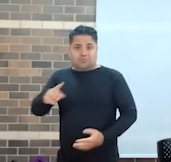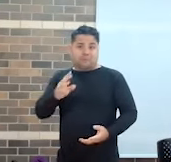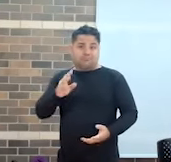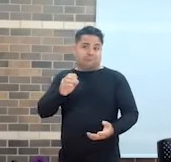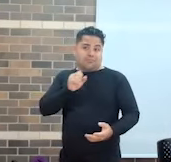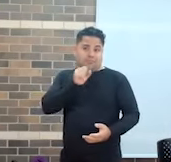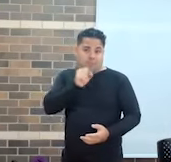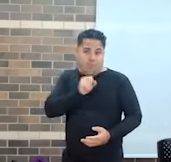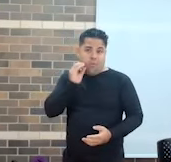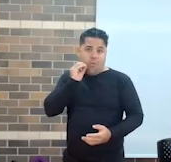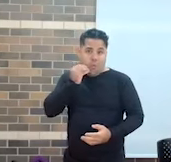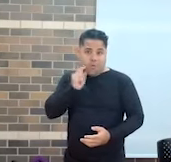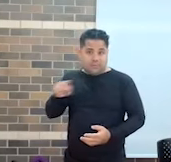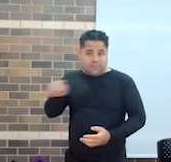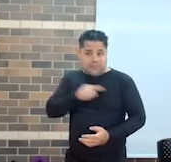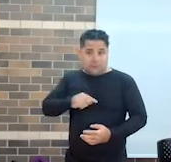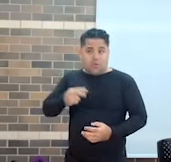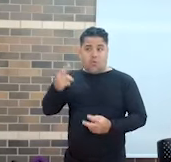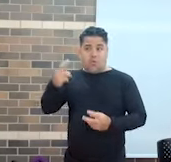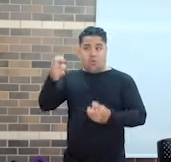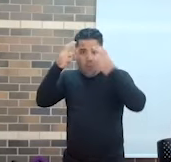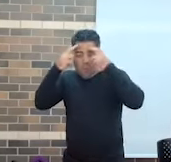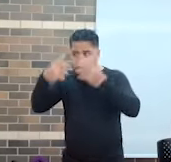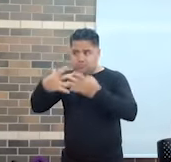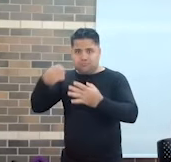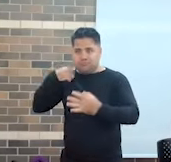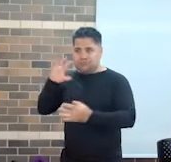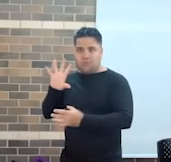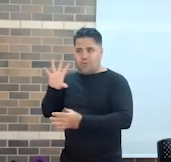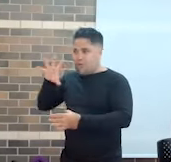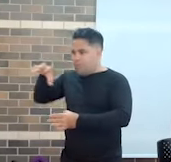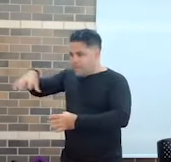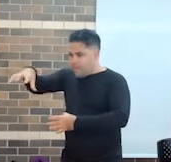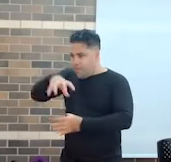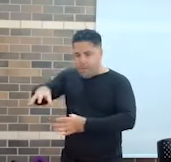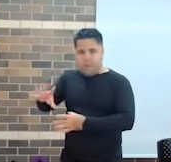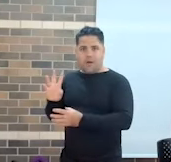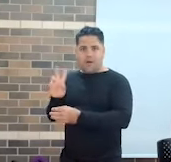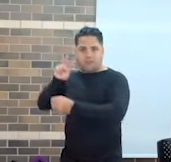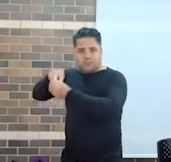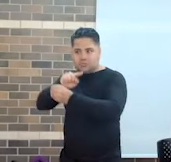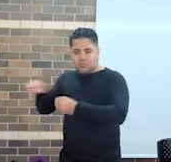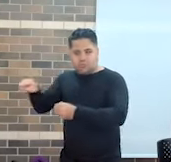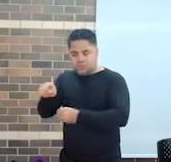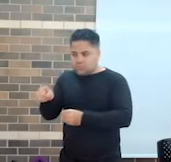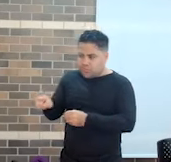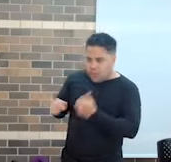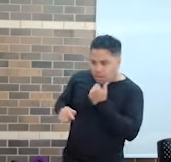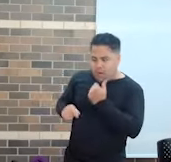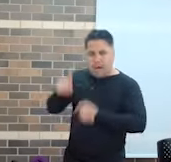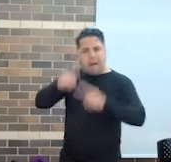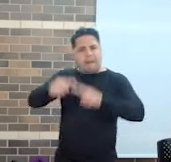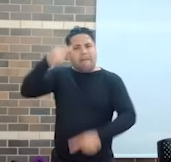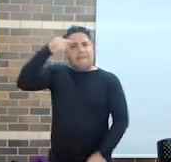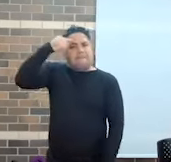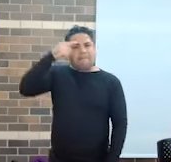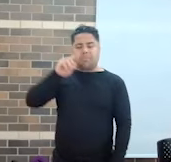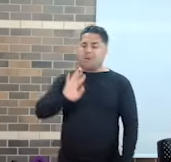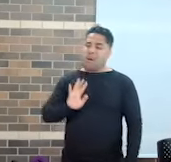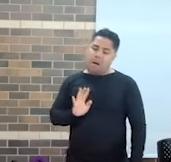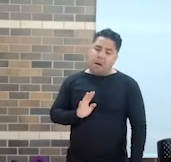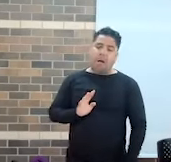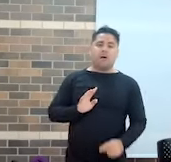que tienen estos conocimientos en las comunidades, abuelas, por ejemplo. A veces uno piensa que todo esto debe ir en marco de